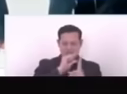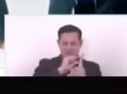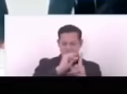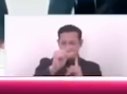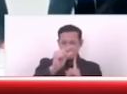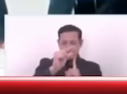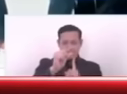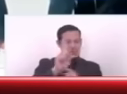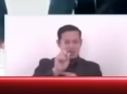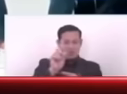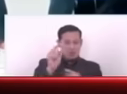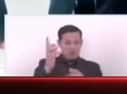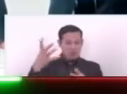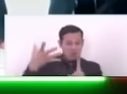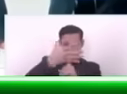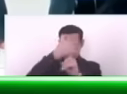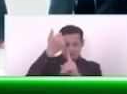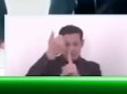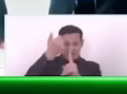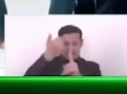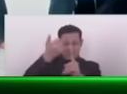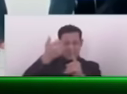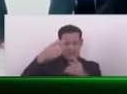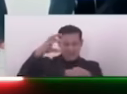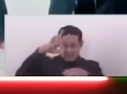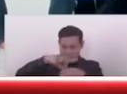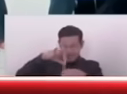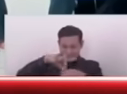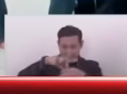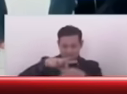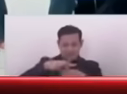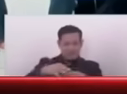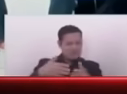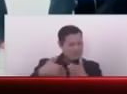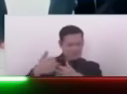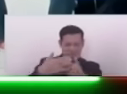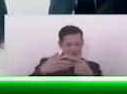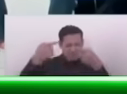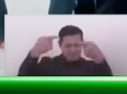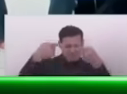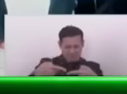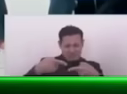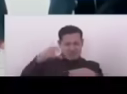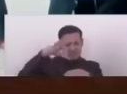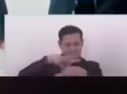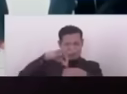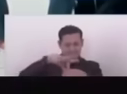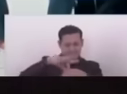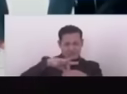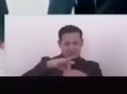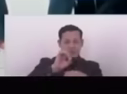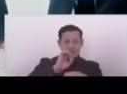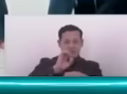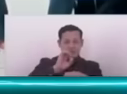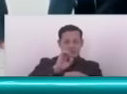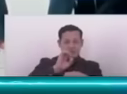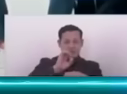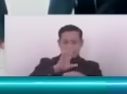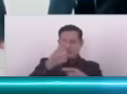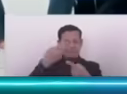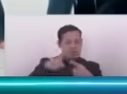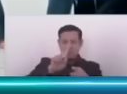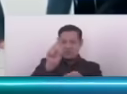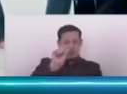si estos hijos de nos van a ganar que nos ganen en las urnas que no canten en las urnas pero no